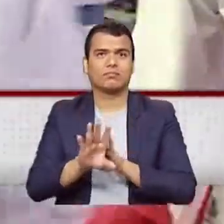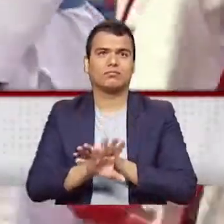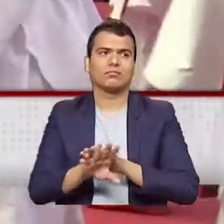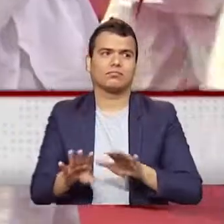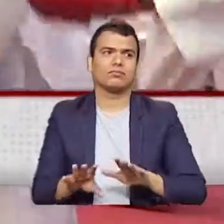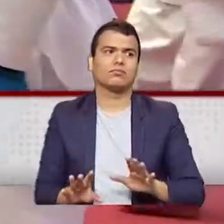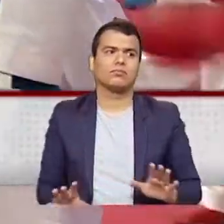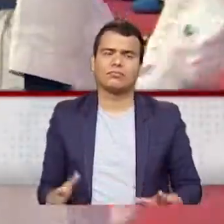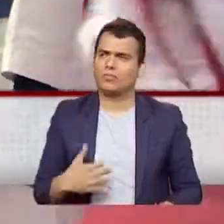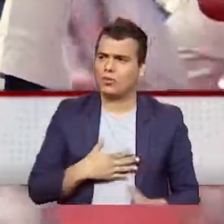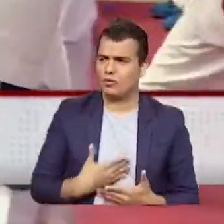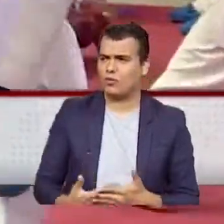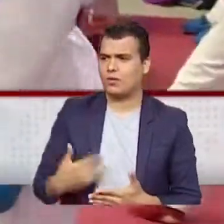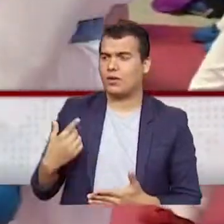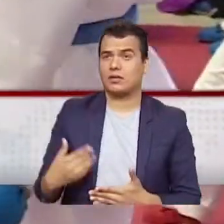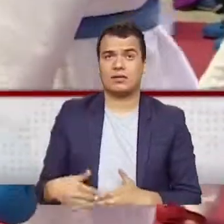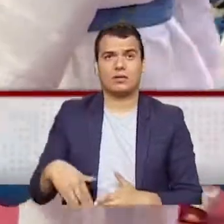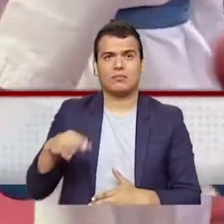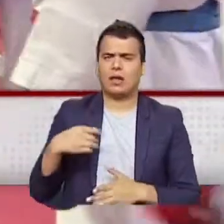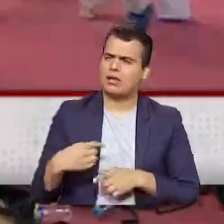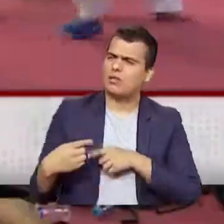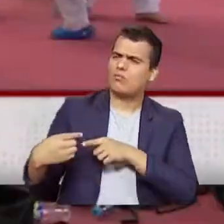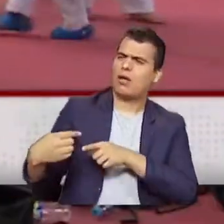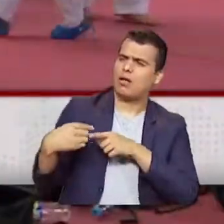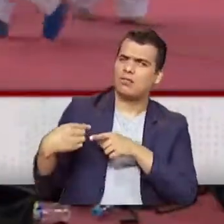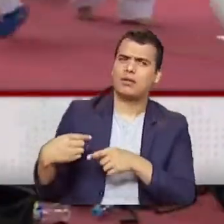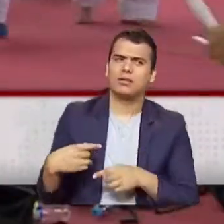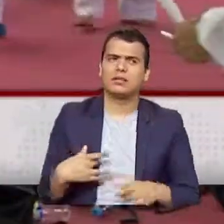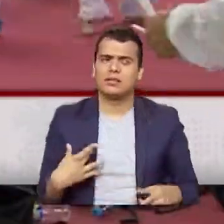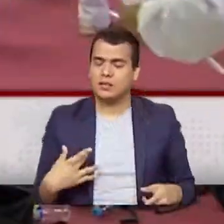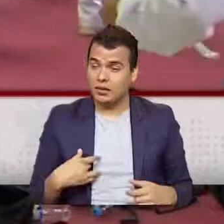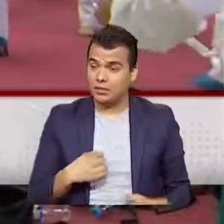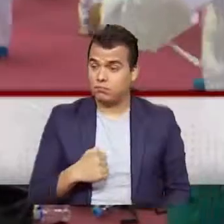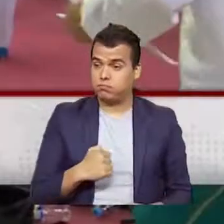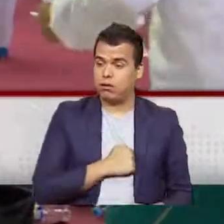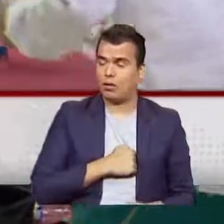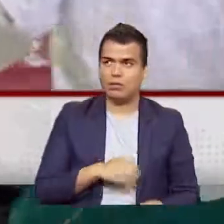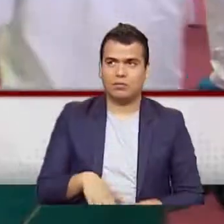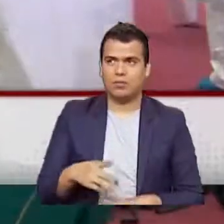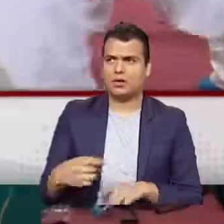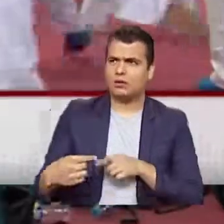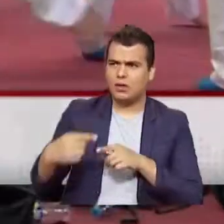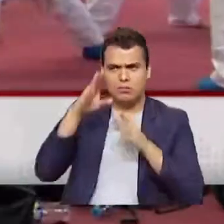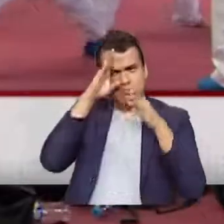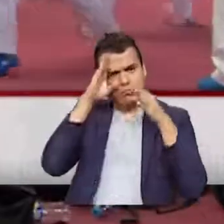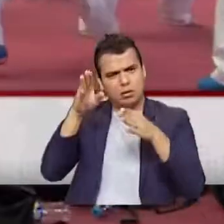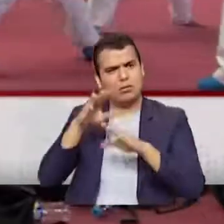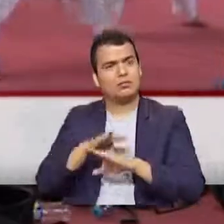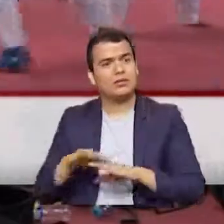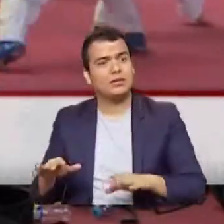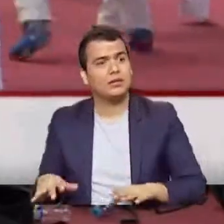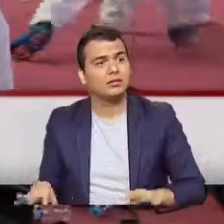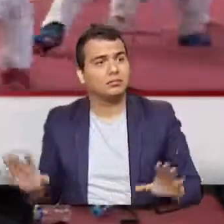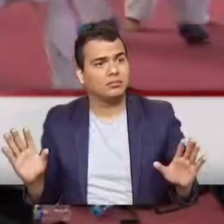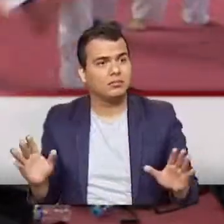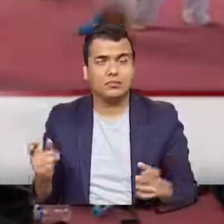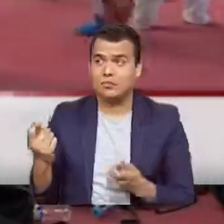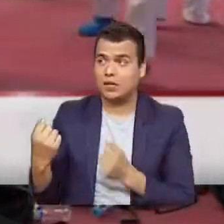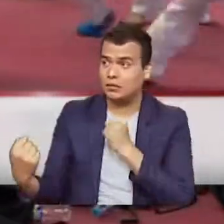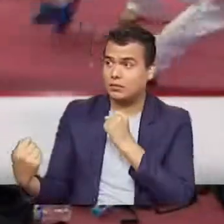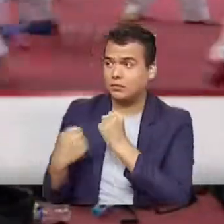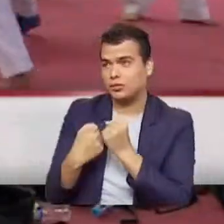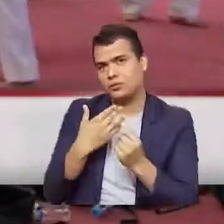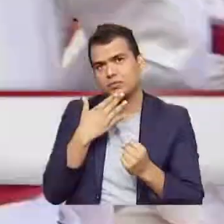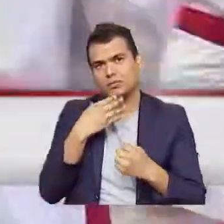muy emocional en las competencias y eso me ayuda como a centrarme más, digamos, en el coaching mental. Y por lo menos ya con lo económico, pues me ha dado